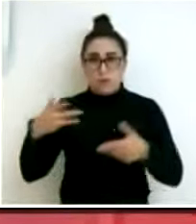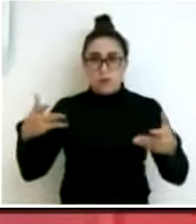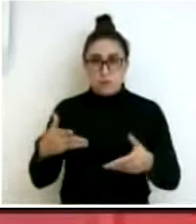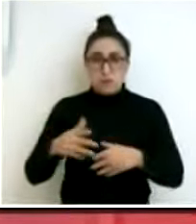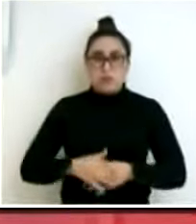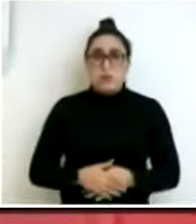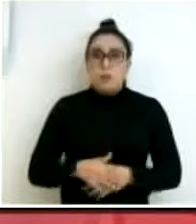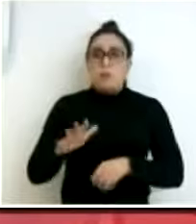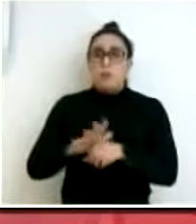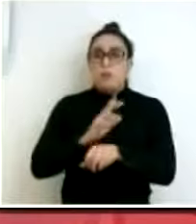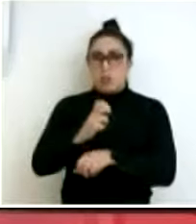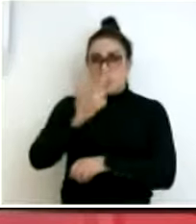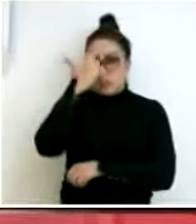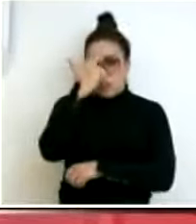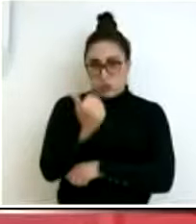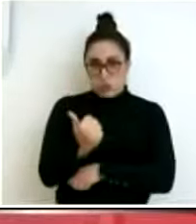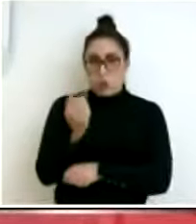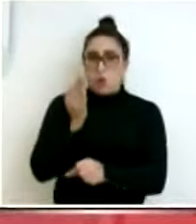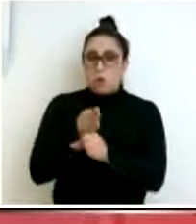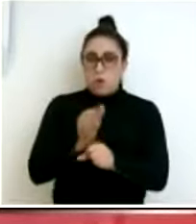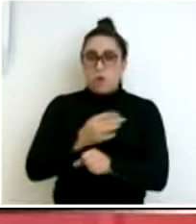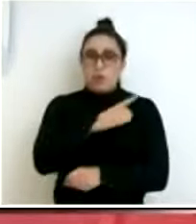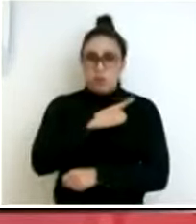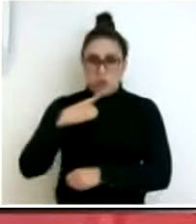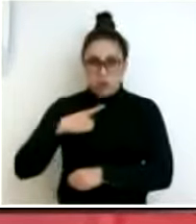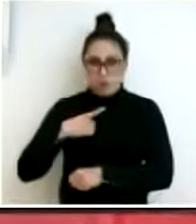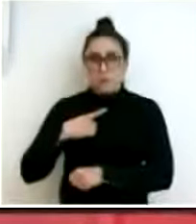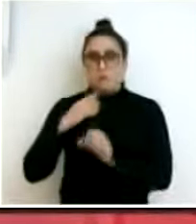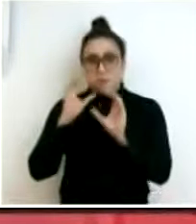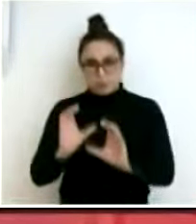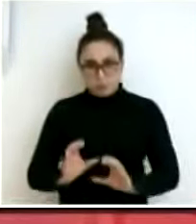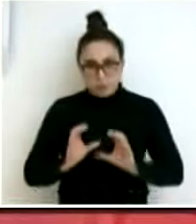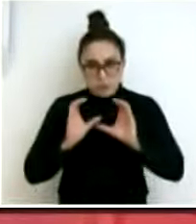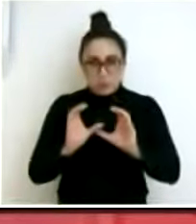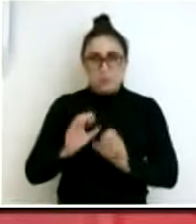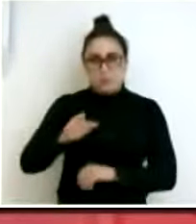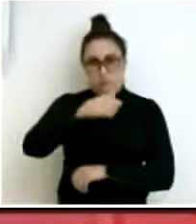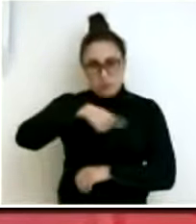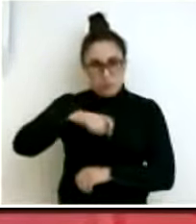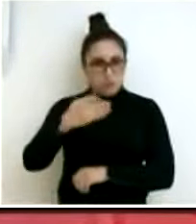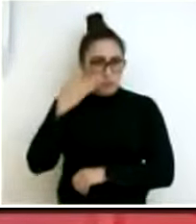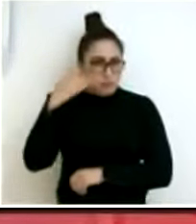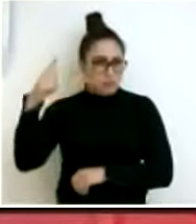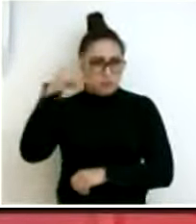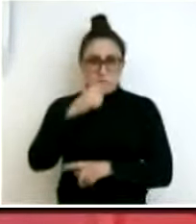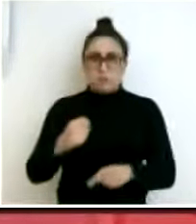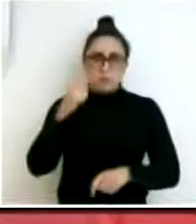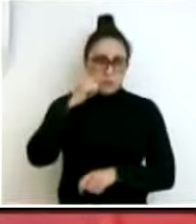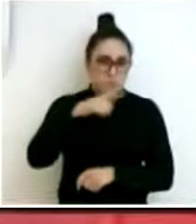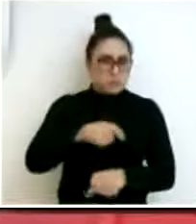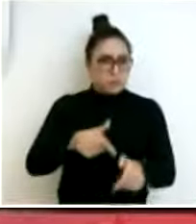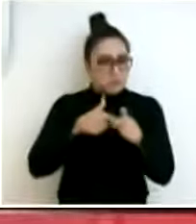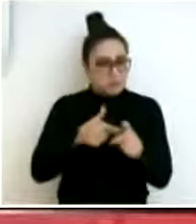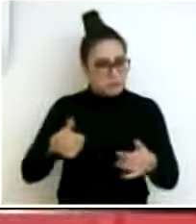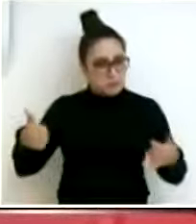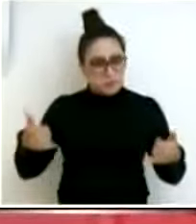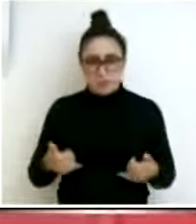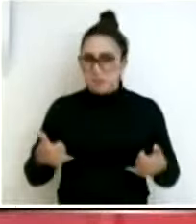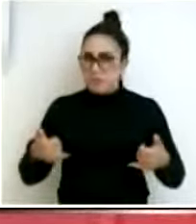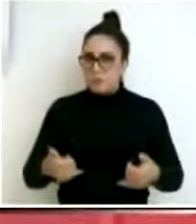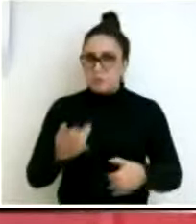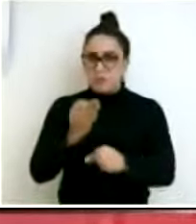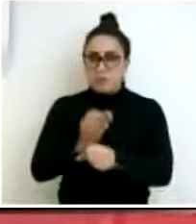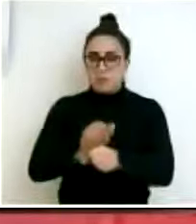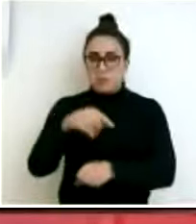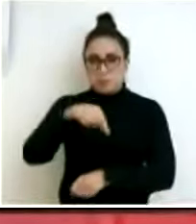compleja, artificial, sabremos mantenernos de pie. México cuenta con